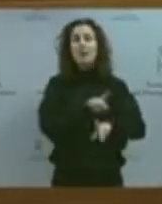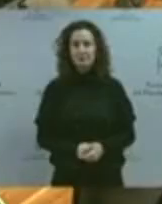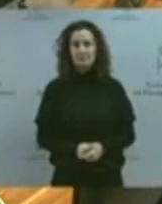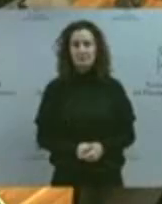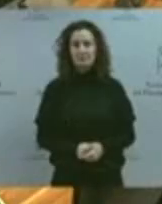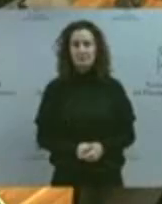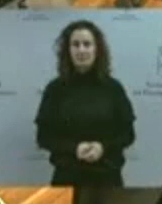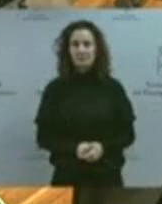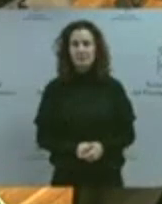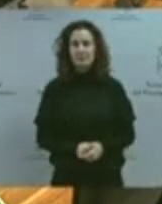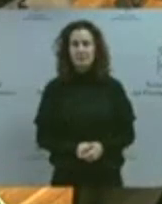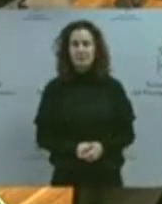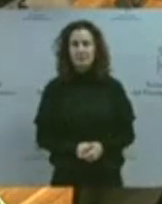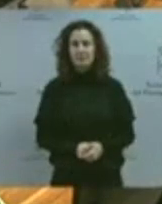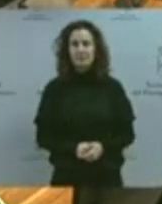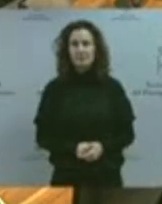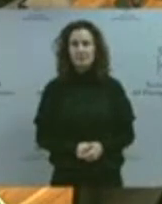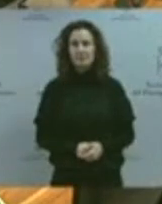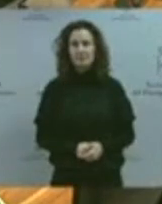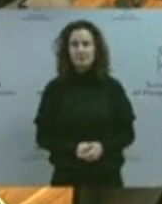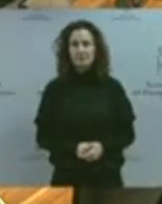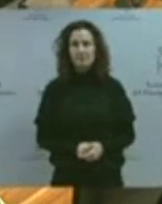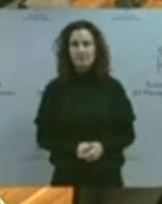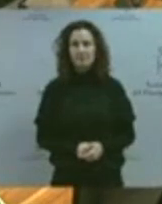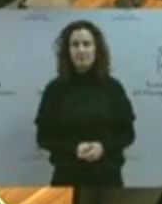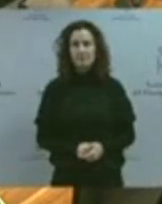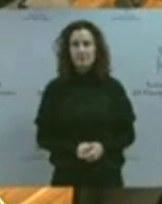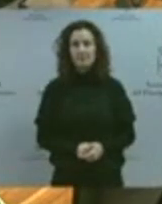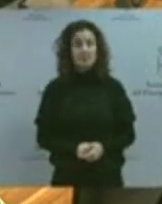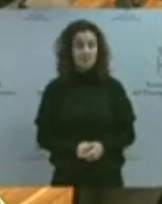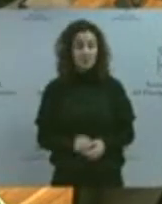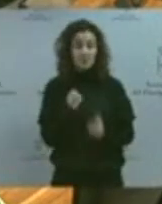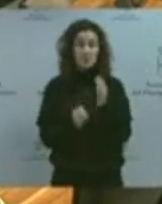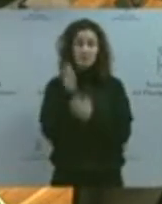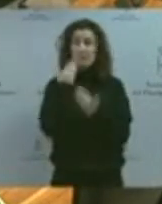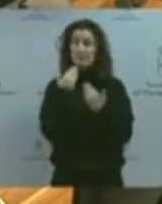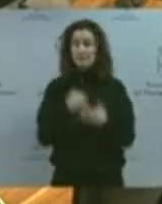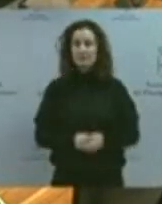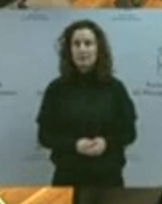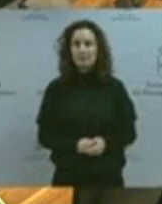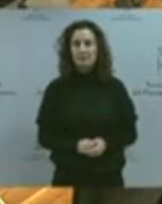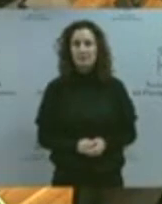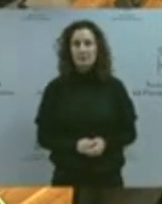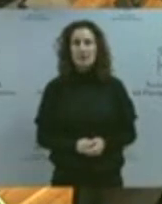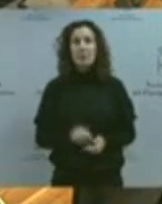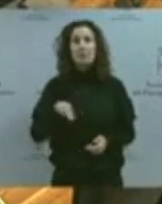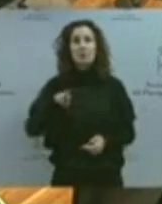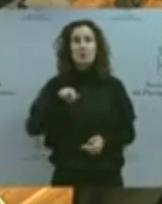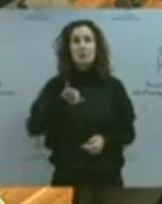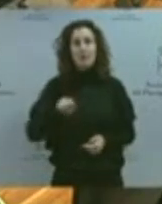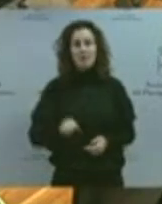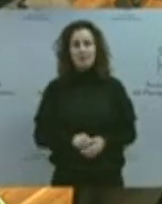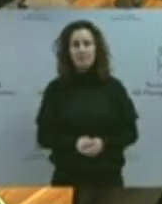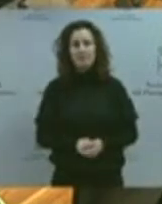Gracias. Pues gracias. Buenos días, doña Nuria. Le voy a ir